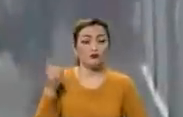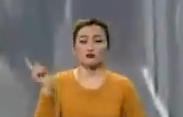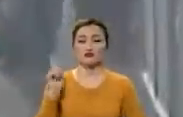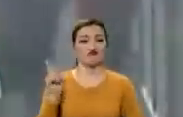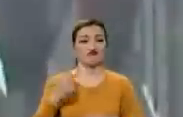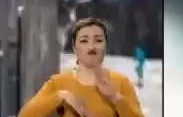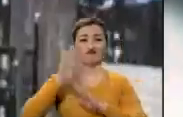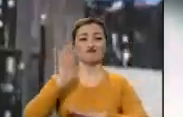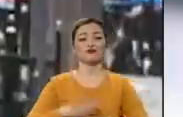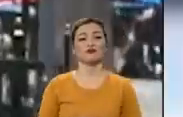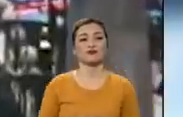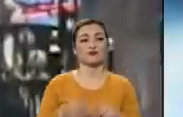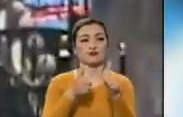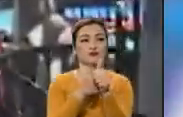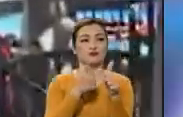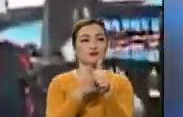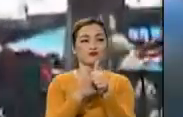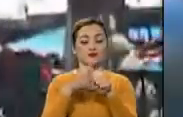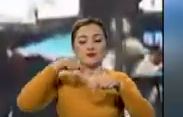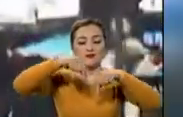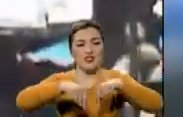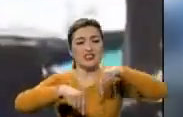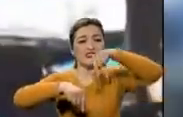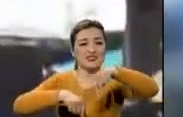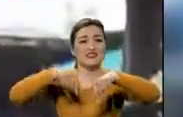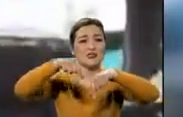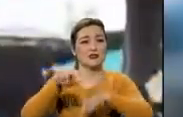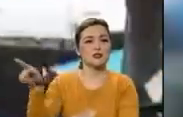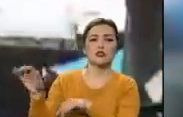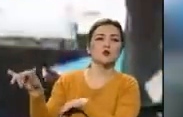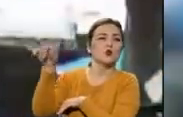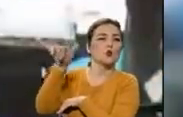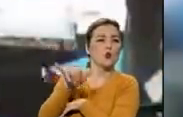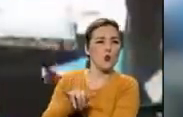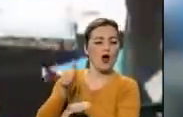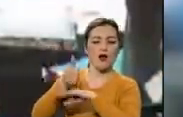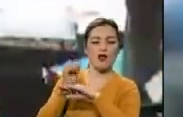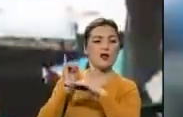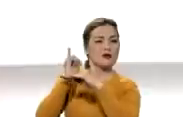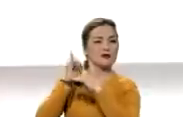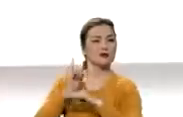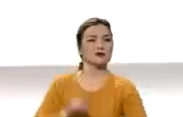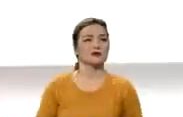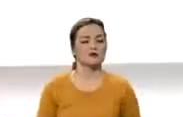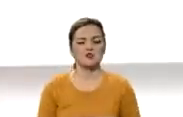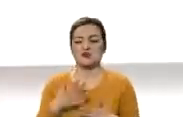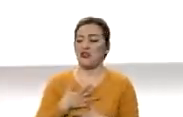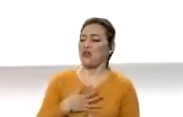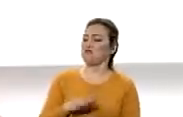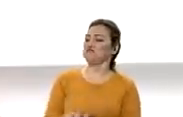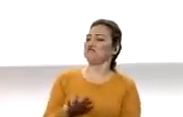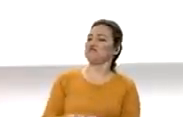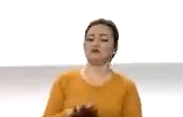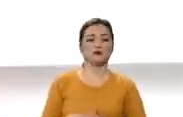de semana. Los alrededores del Santuario del Quinche lucieron abarrotados de gente. Sobre todo la gente se ha relajado, porque